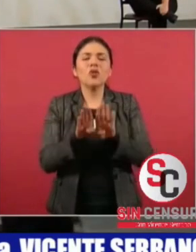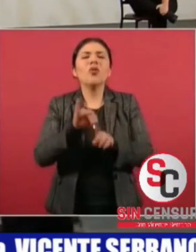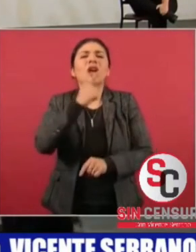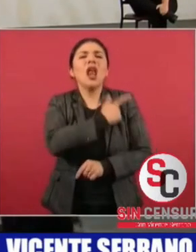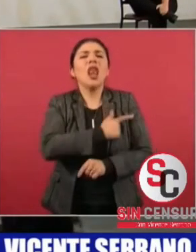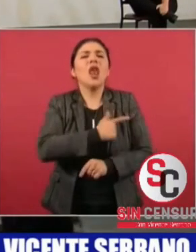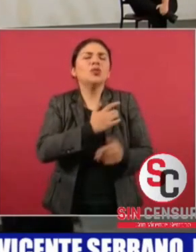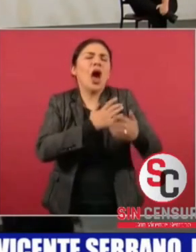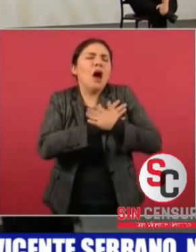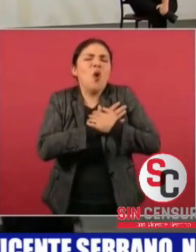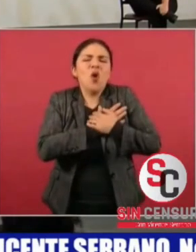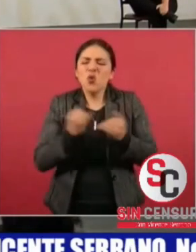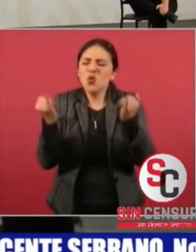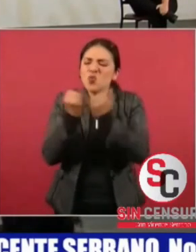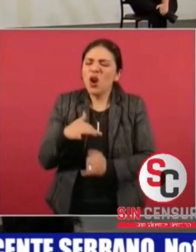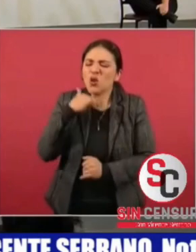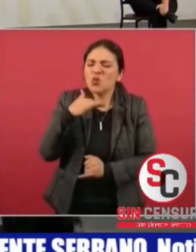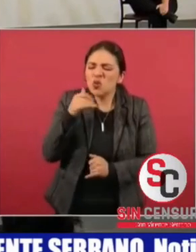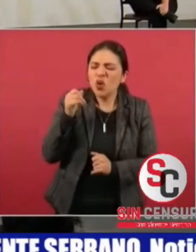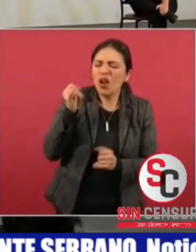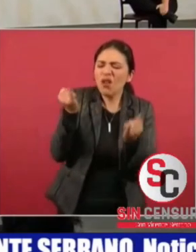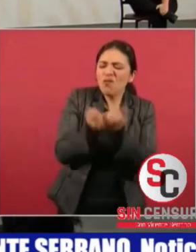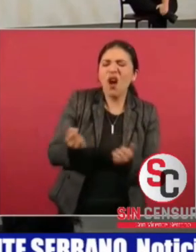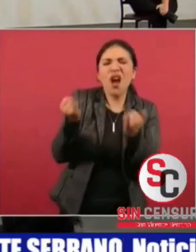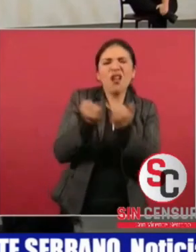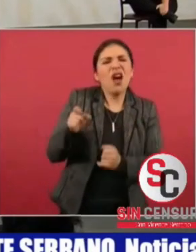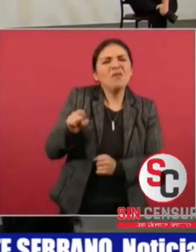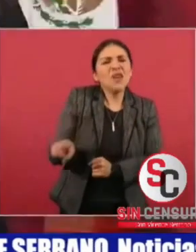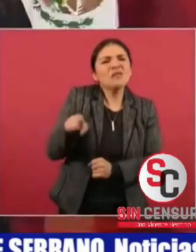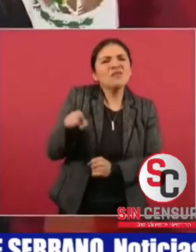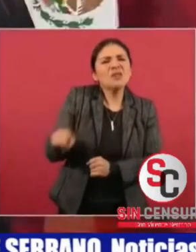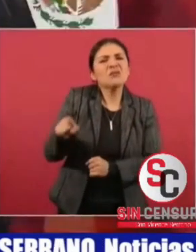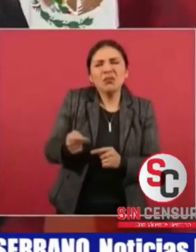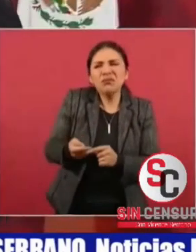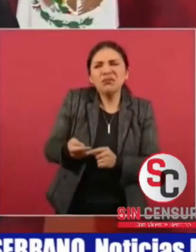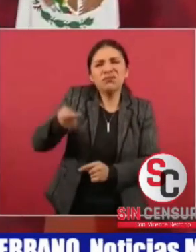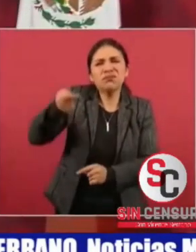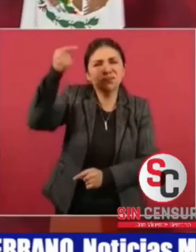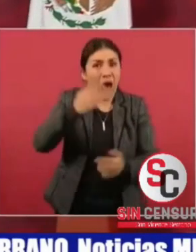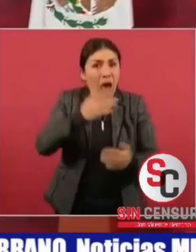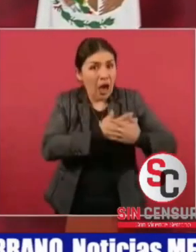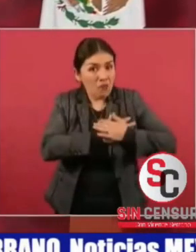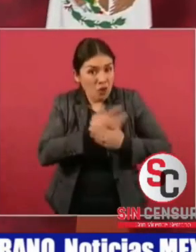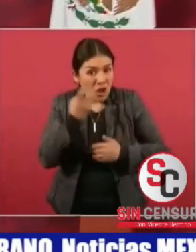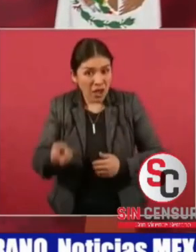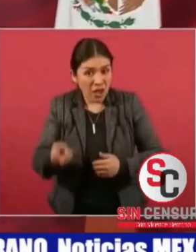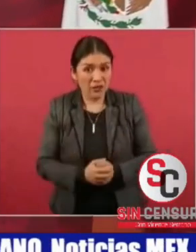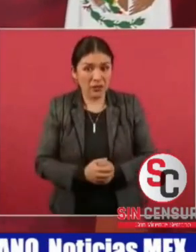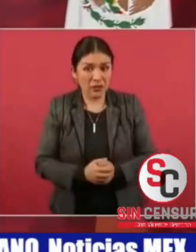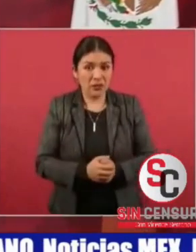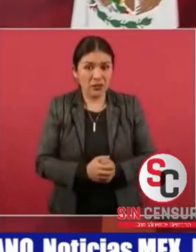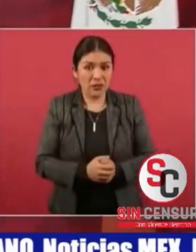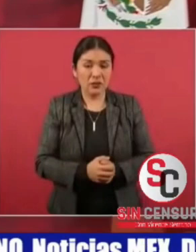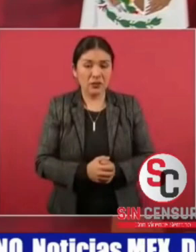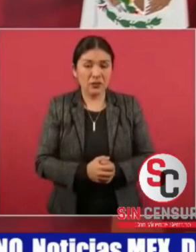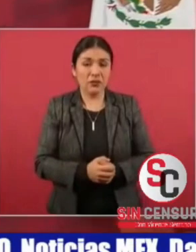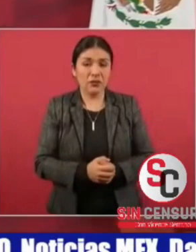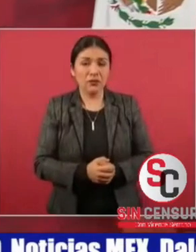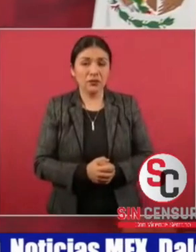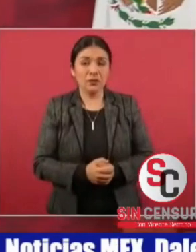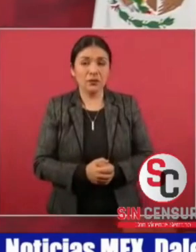¿no? O sea, buscar ensuciar, ¿no? Buscar el escándalo por el escándalo,